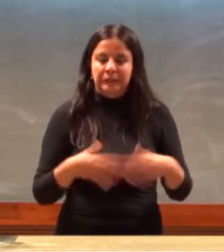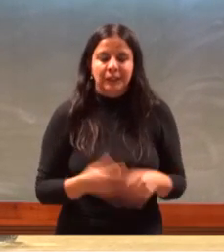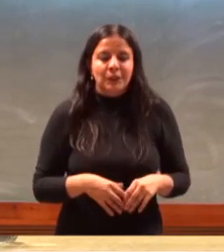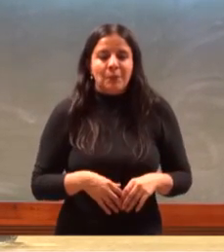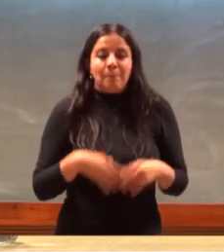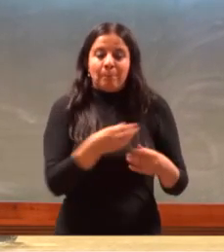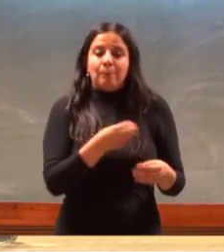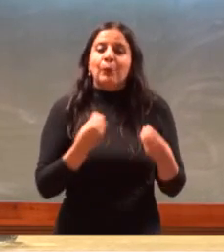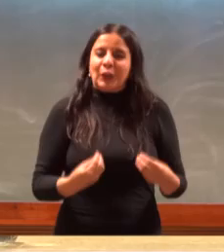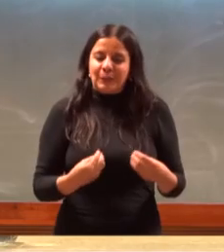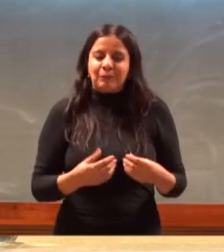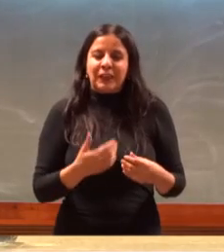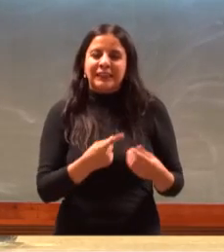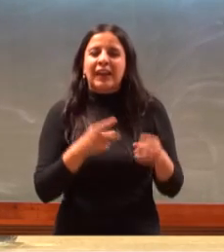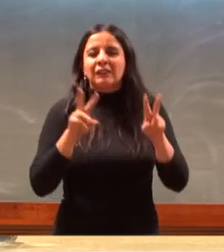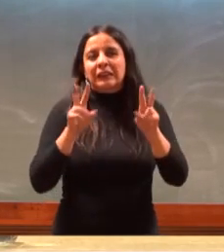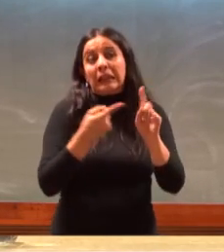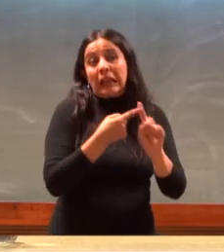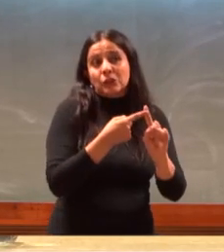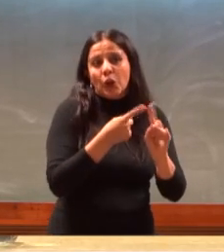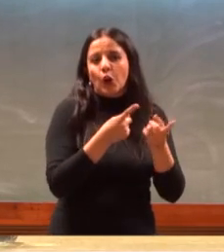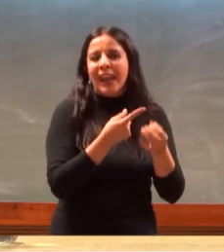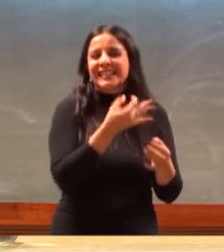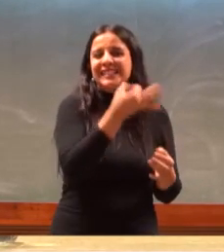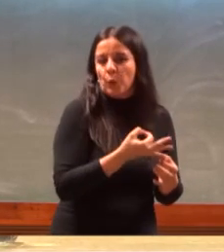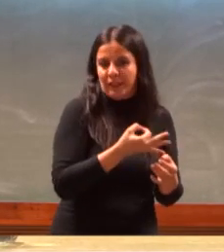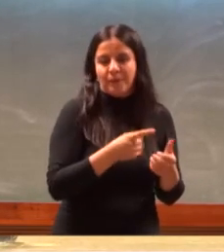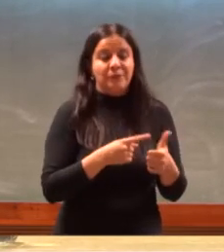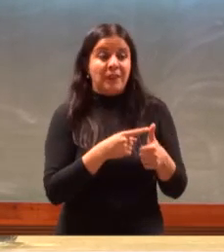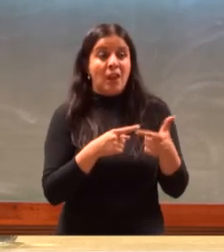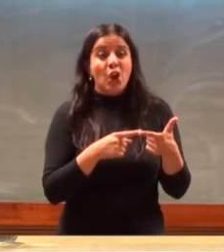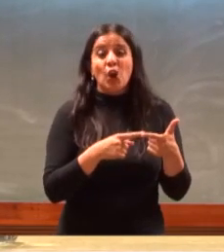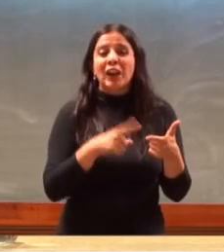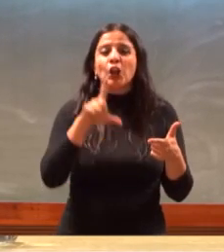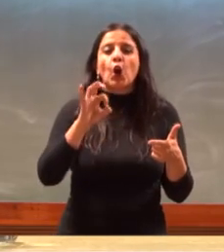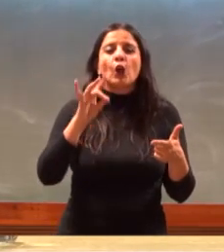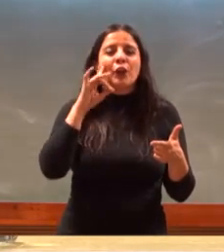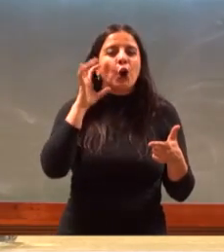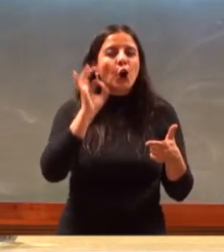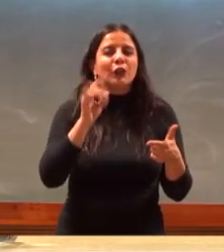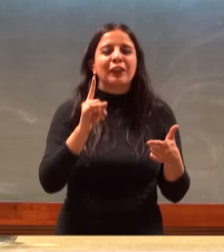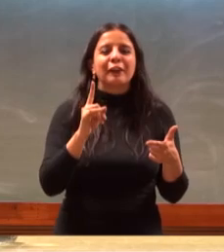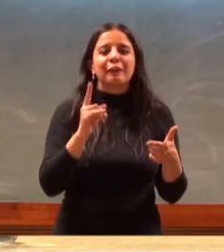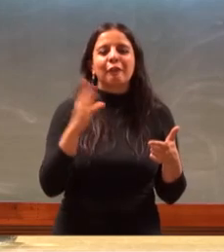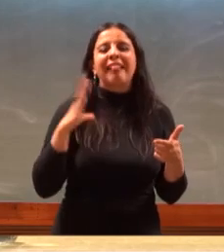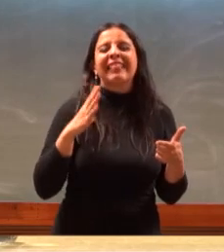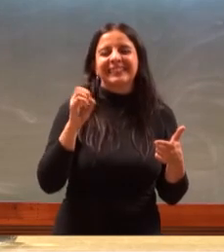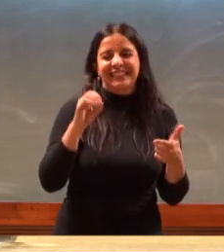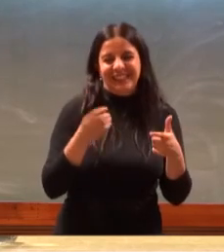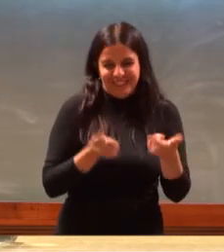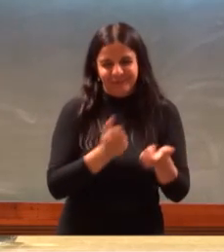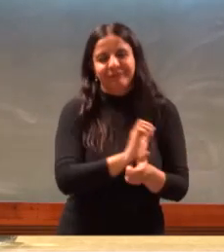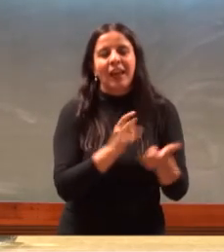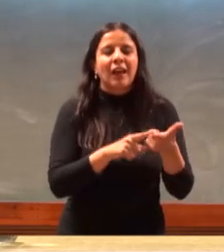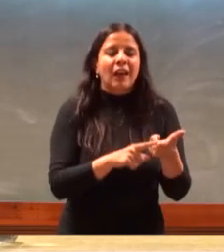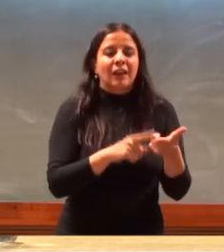precisamente con con la seguridad con el los códigos de con el código de de falta con el llamado código de convivencia y con los efectos